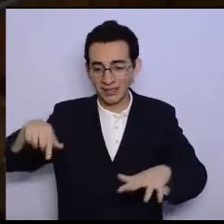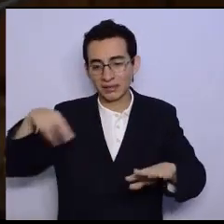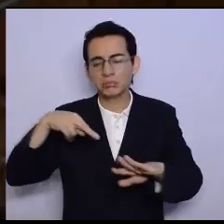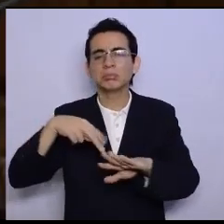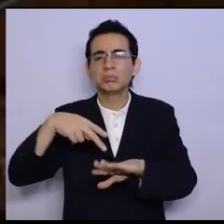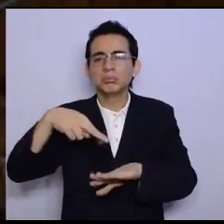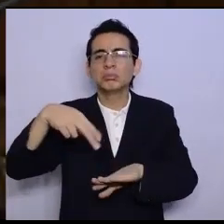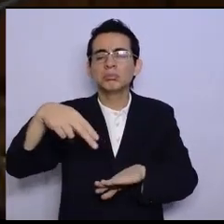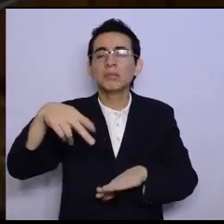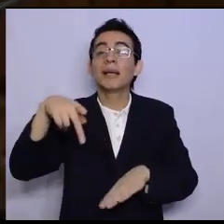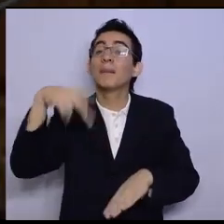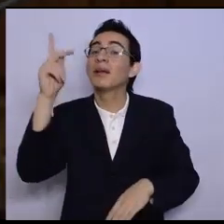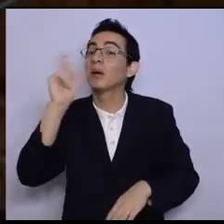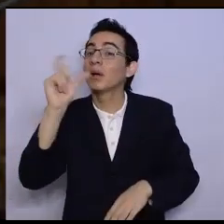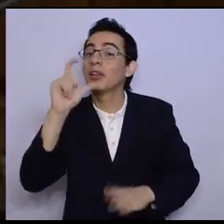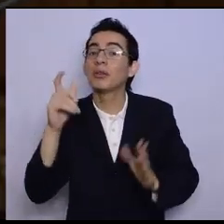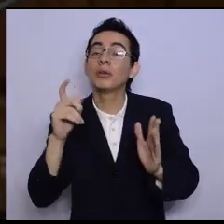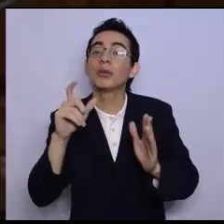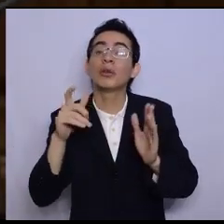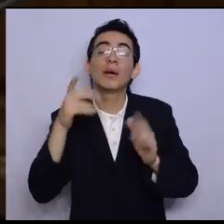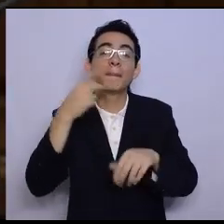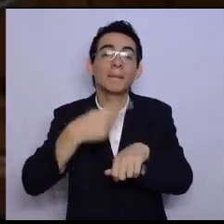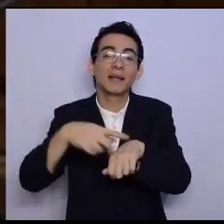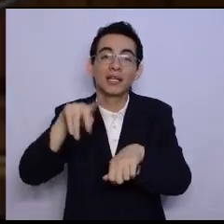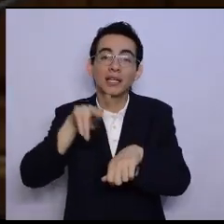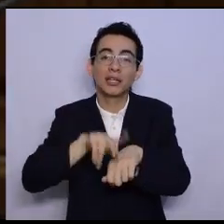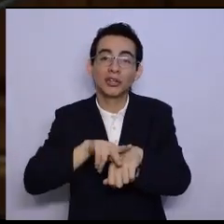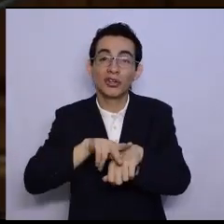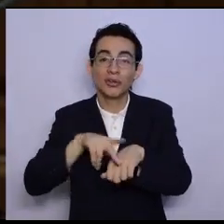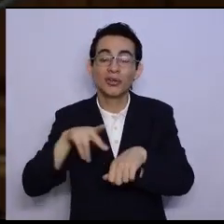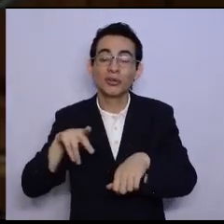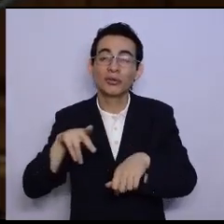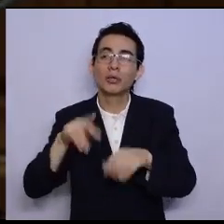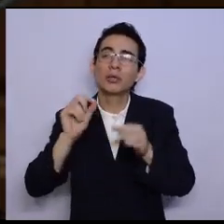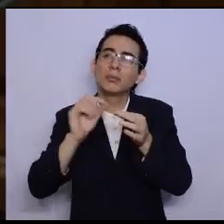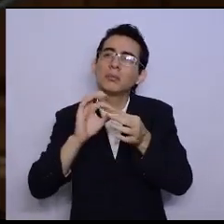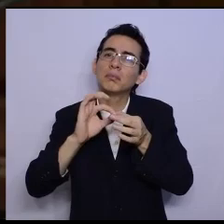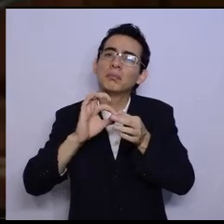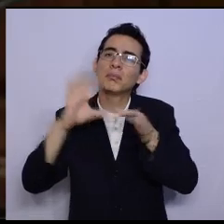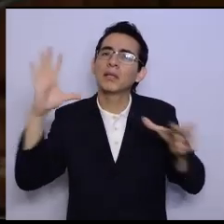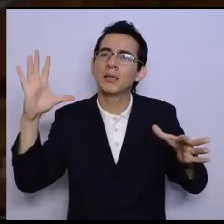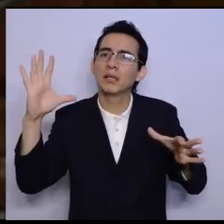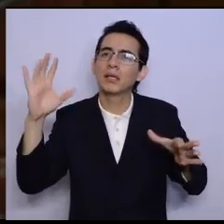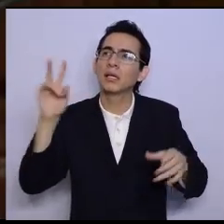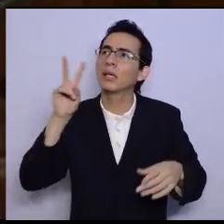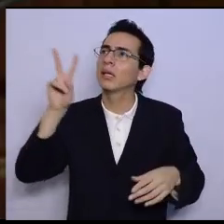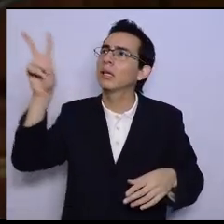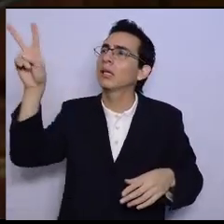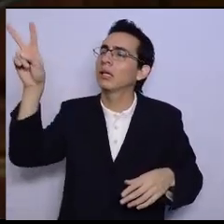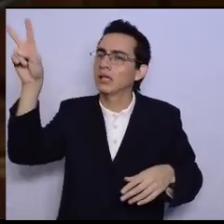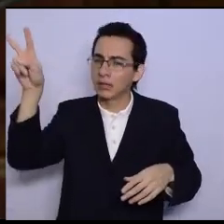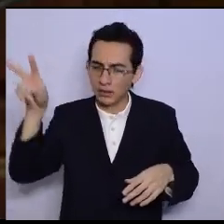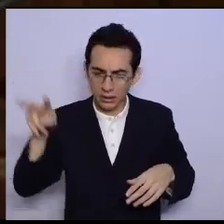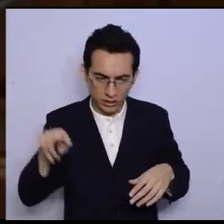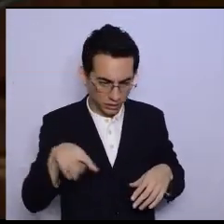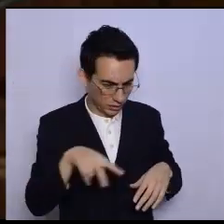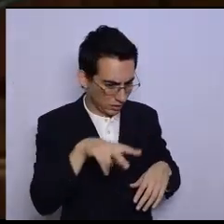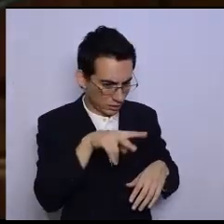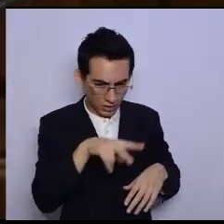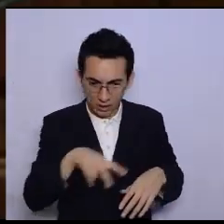hizo Jesús? ¿Que tu fe te salve? No. Le estaba dando lecciones de